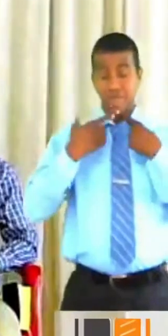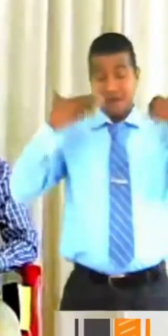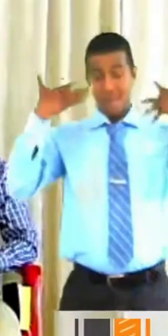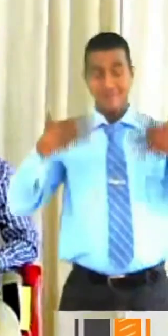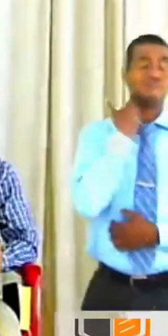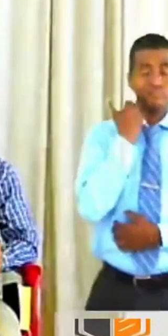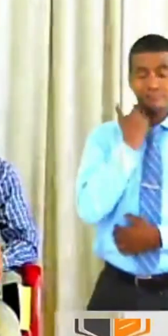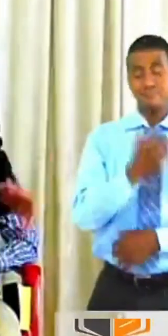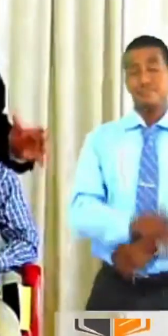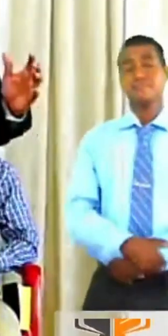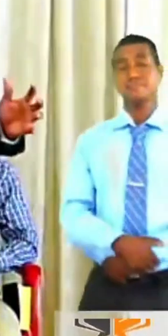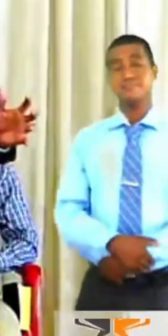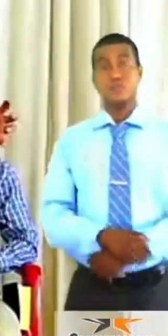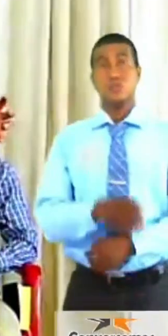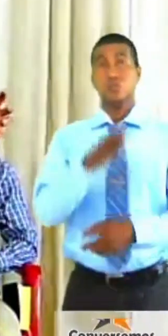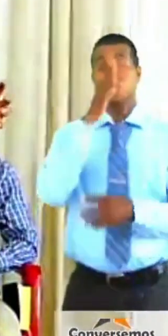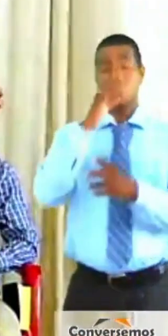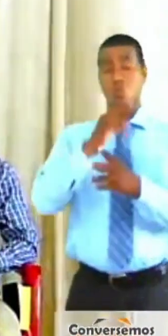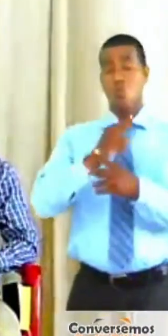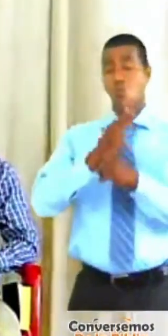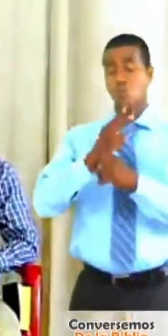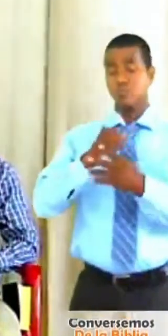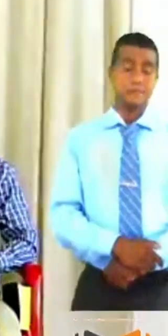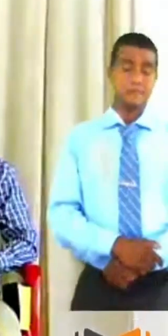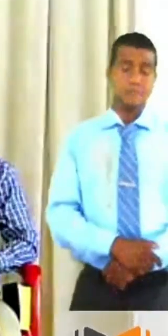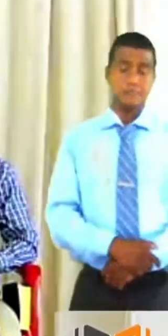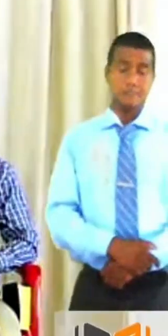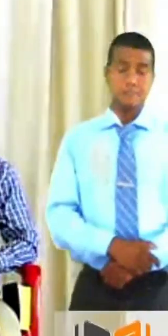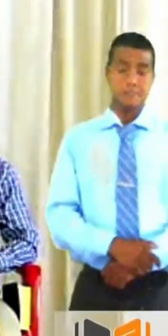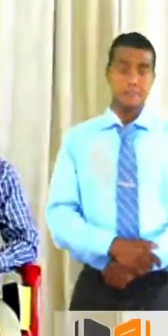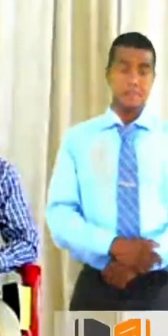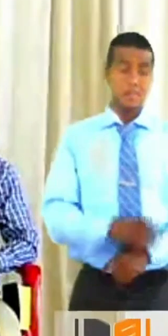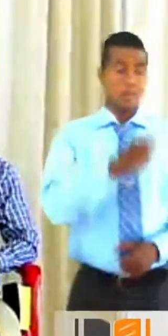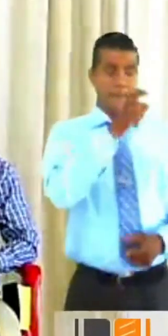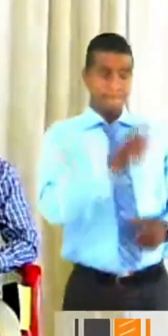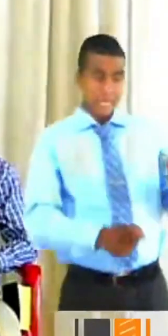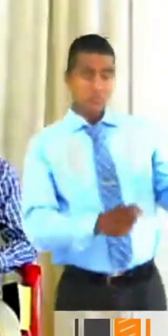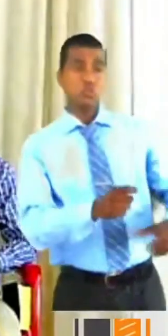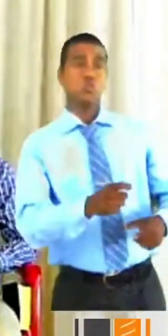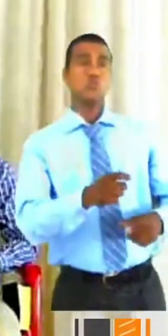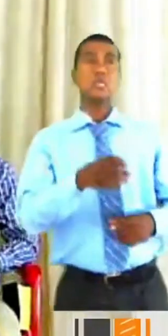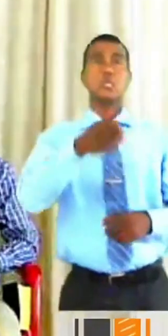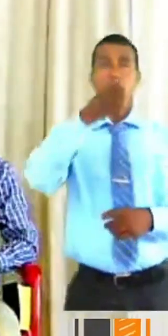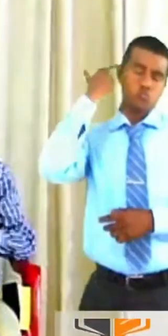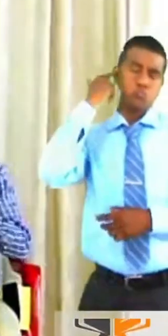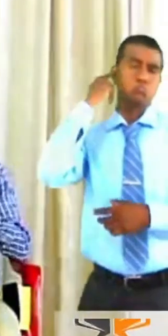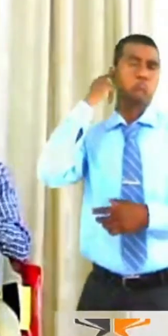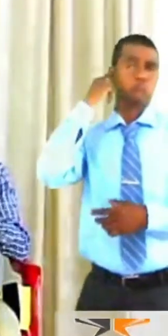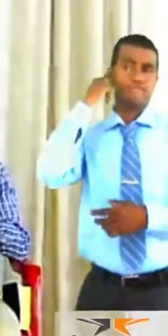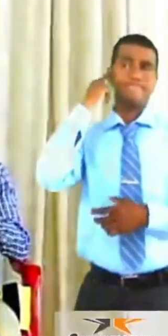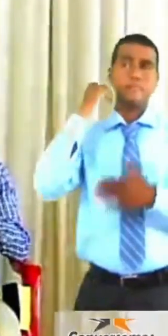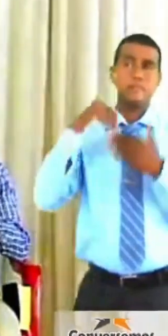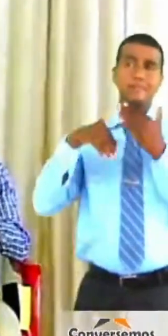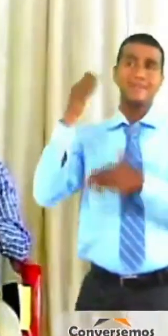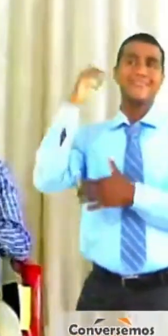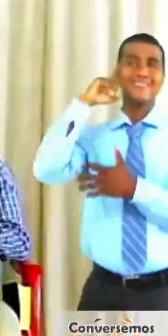los tumba. Dios nos guarde, que Dios no nos pase por ahí. Personas que el Señor los habló poderosamente y empezaron